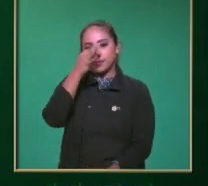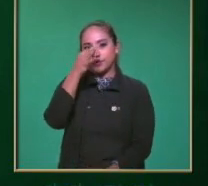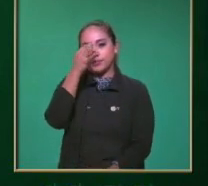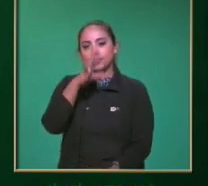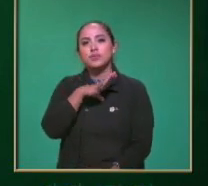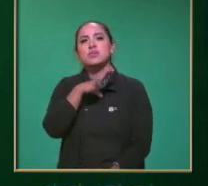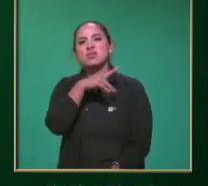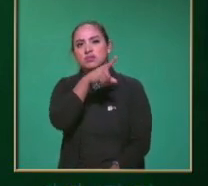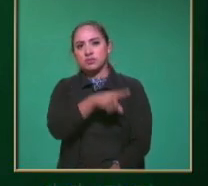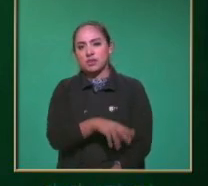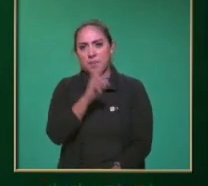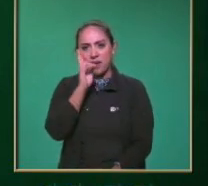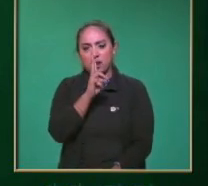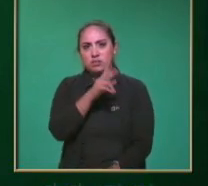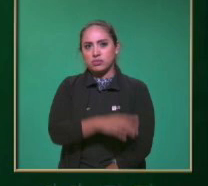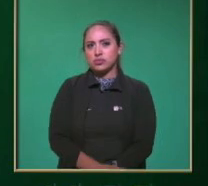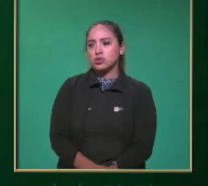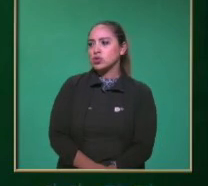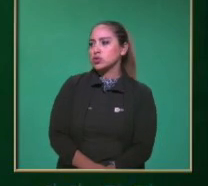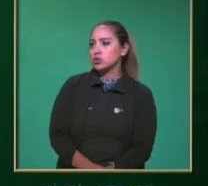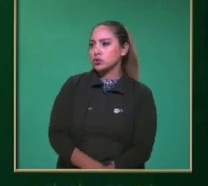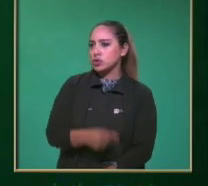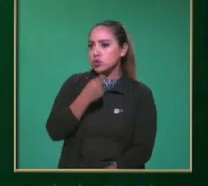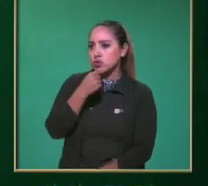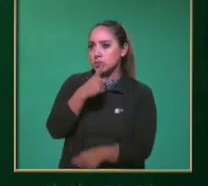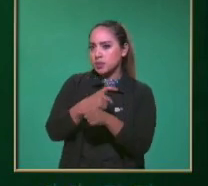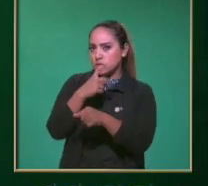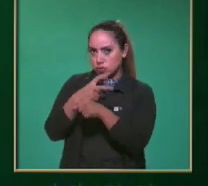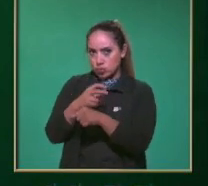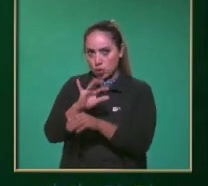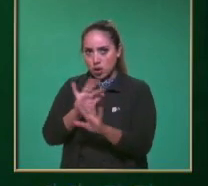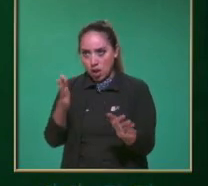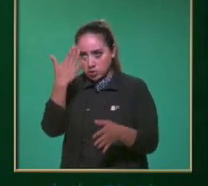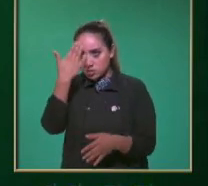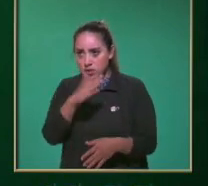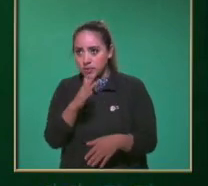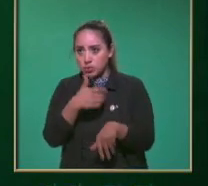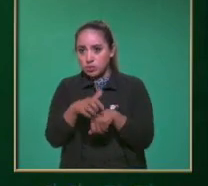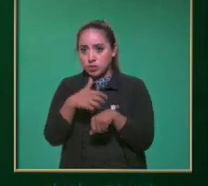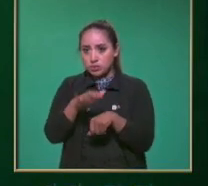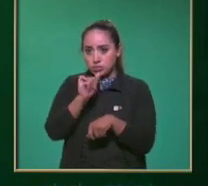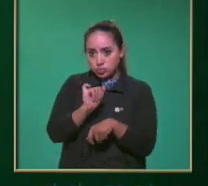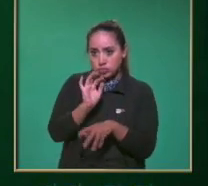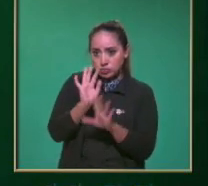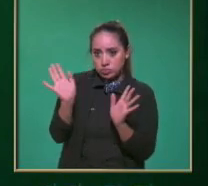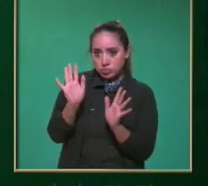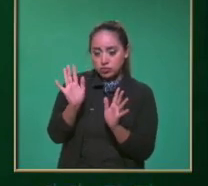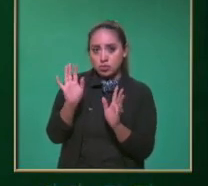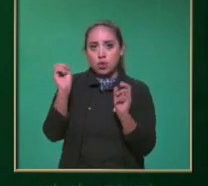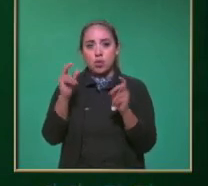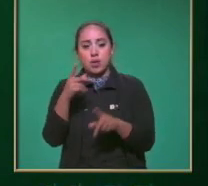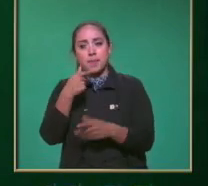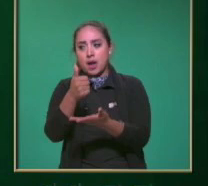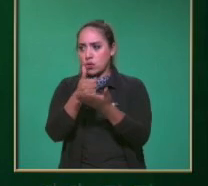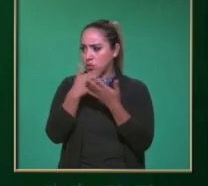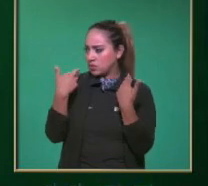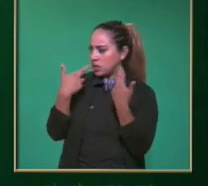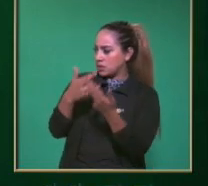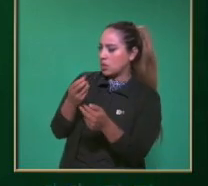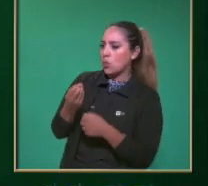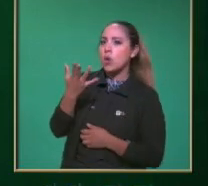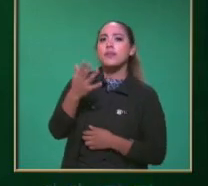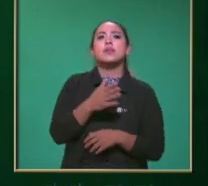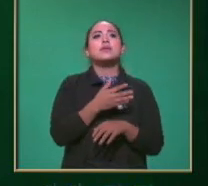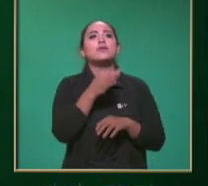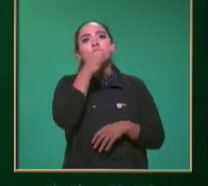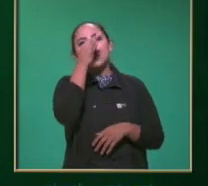que están en primer y segundo grado, ¿ya se saben los números? ¿Me puedes ayudar, maestra? ¿Cuántas flores